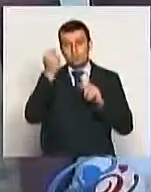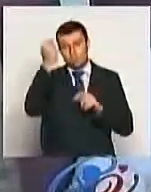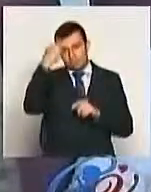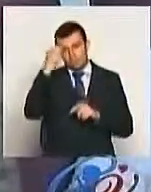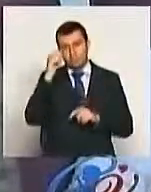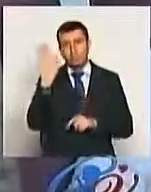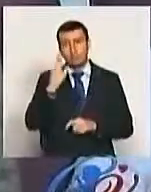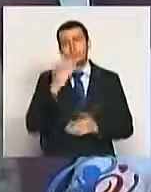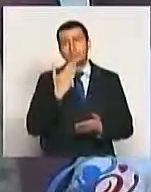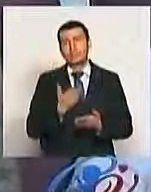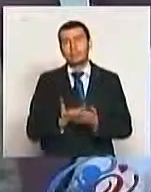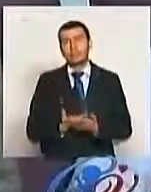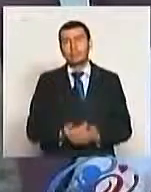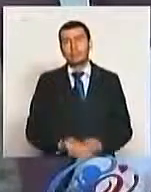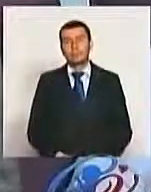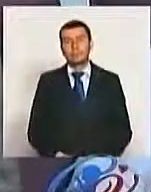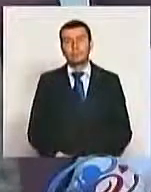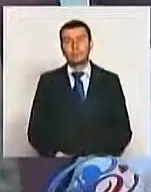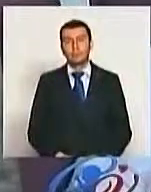con nosotros.